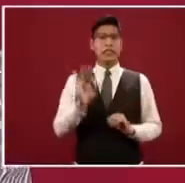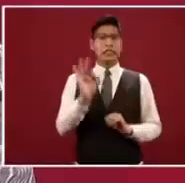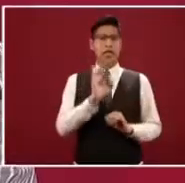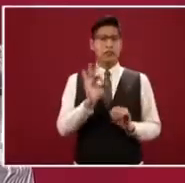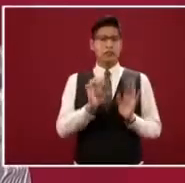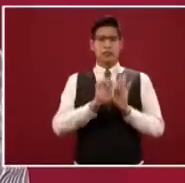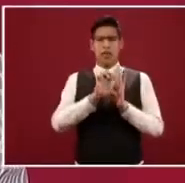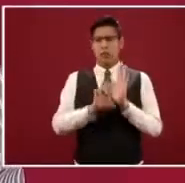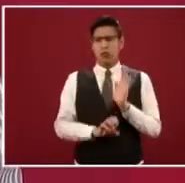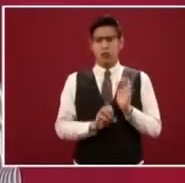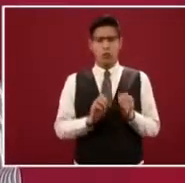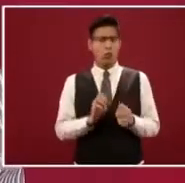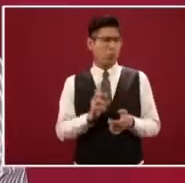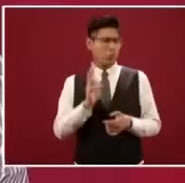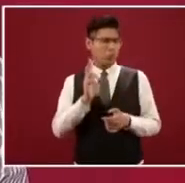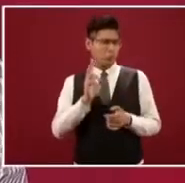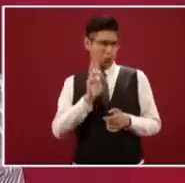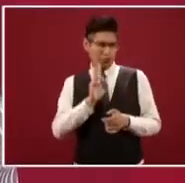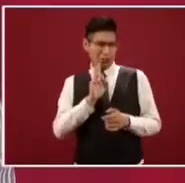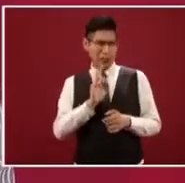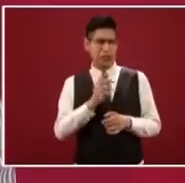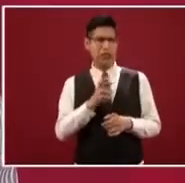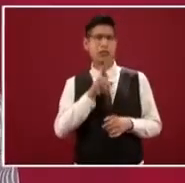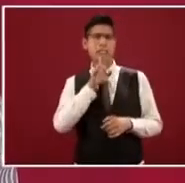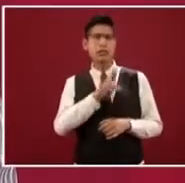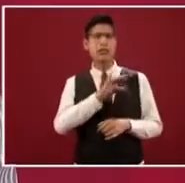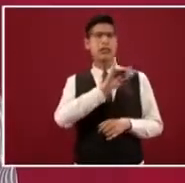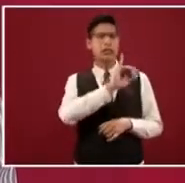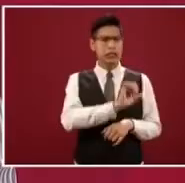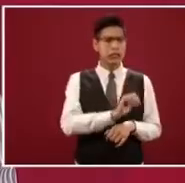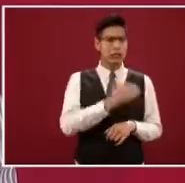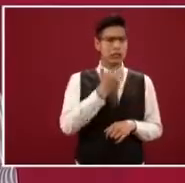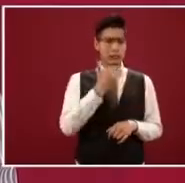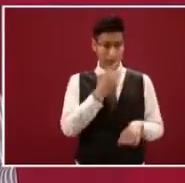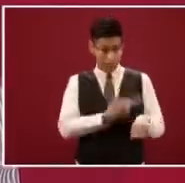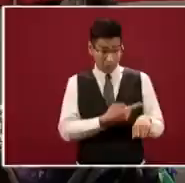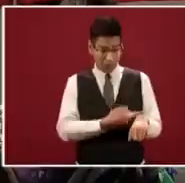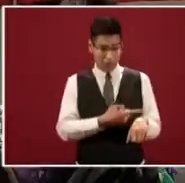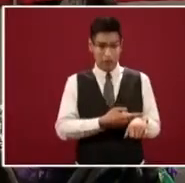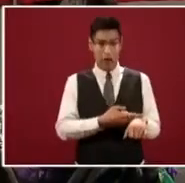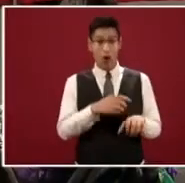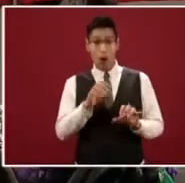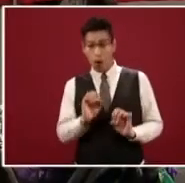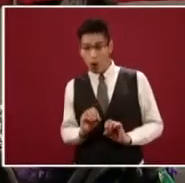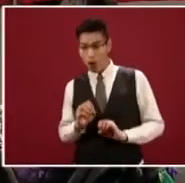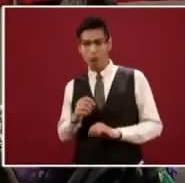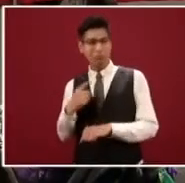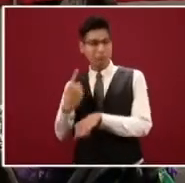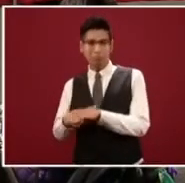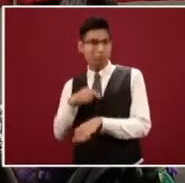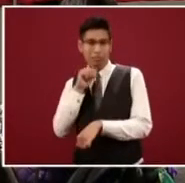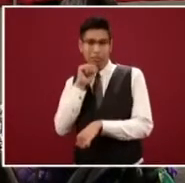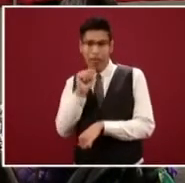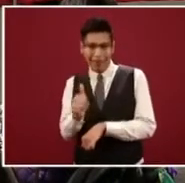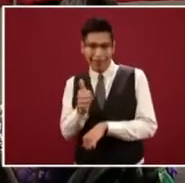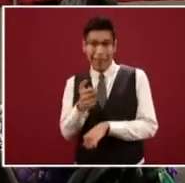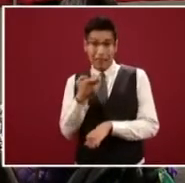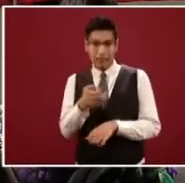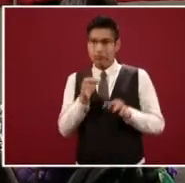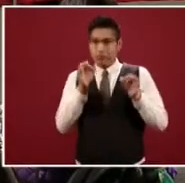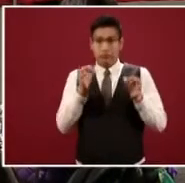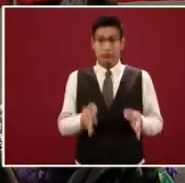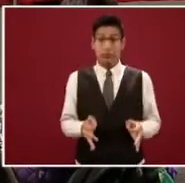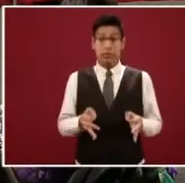positivo y un resultado negativo signifique que es negativo. Porque lo que no queremos que ocurra es que una persona, particularmente